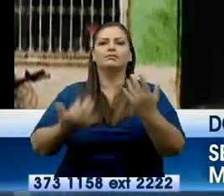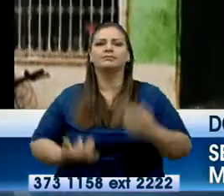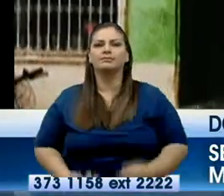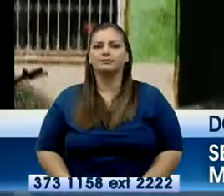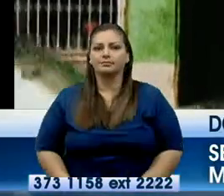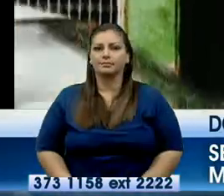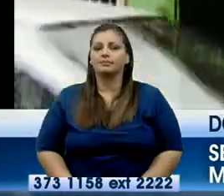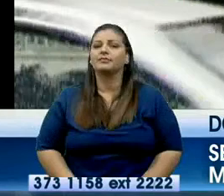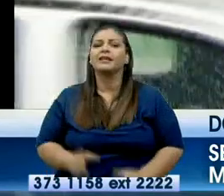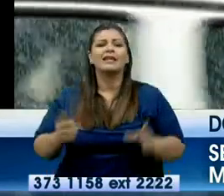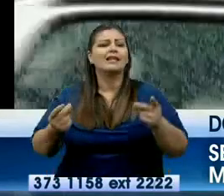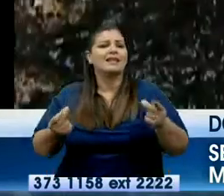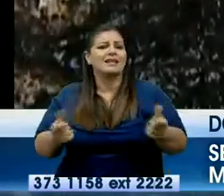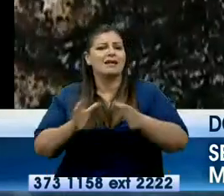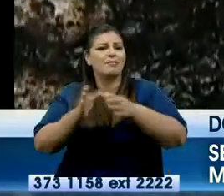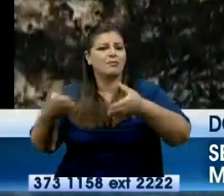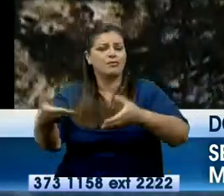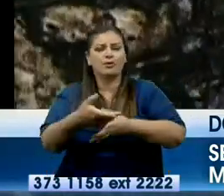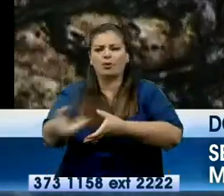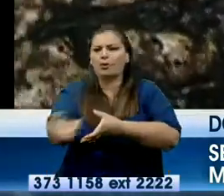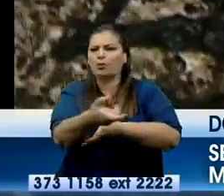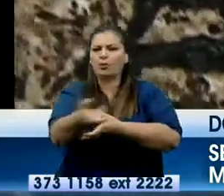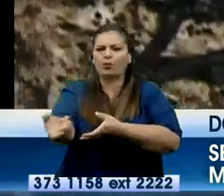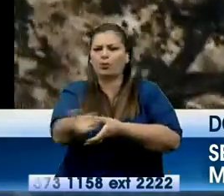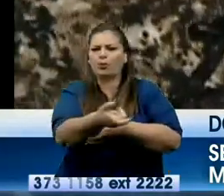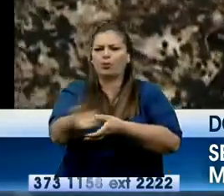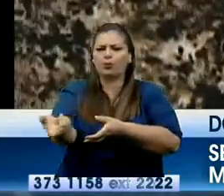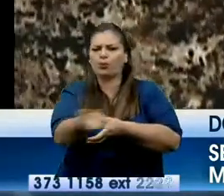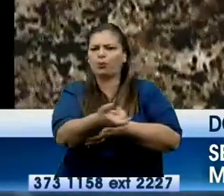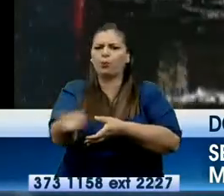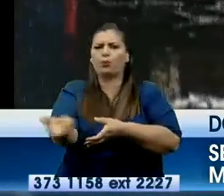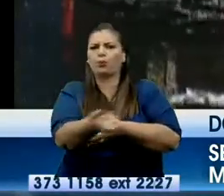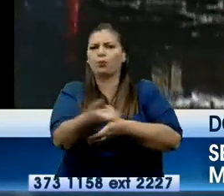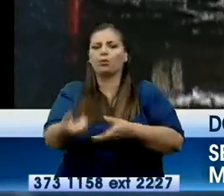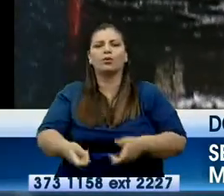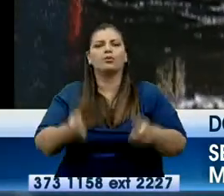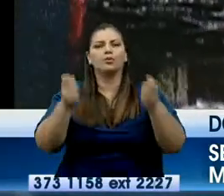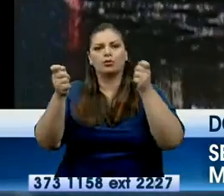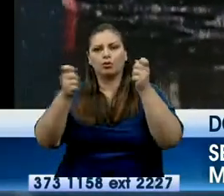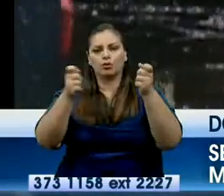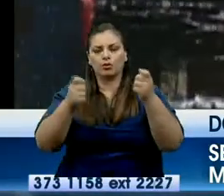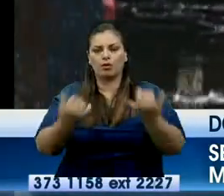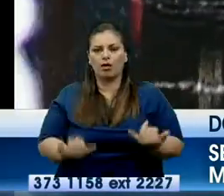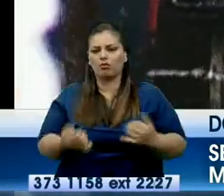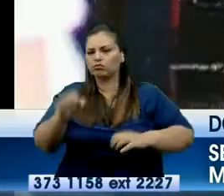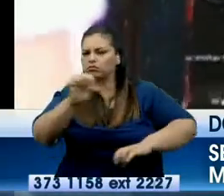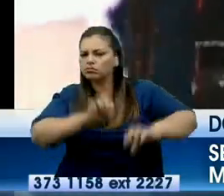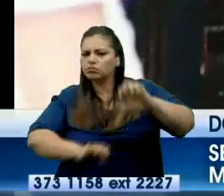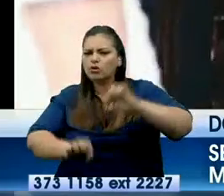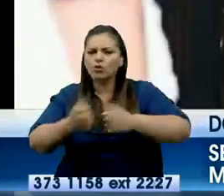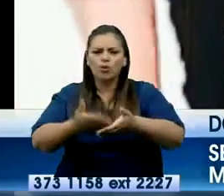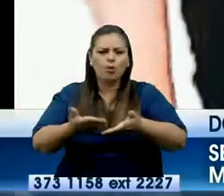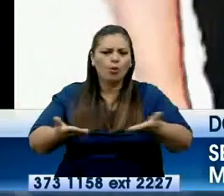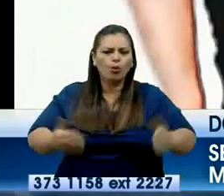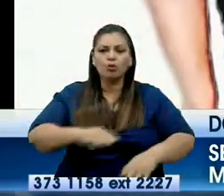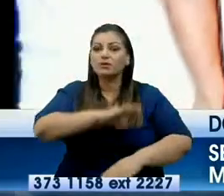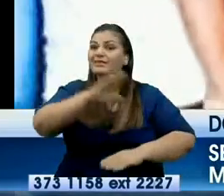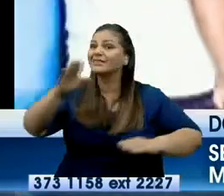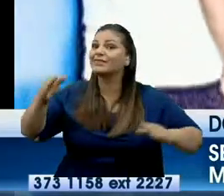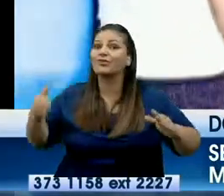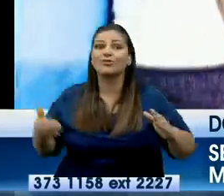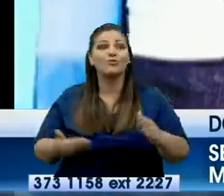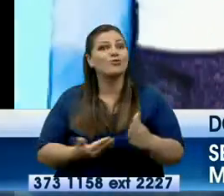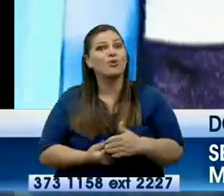de la casaca roja pudieron controlar el suceso rápidamente. De ahí las evaluaciones de lo perdido. Al llegar esto estaba totalmente